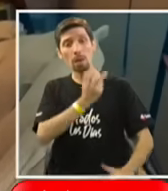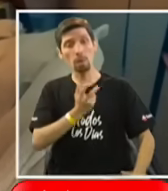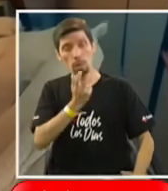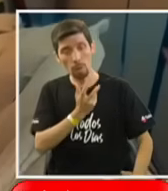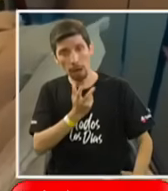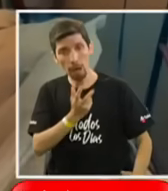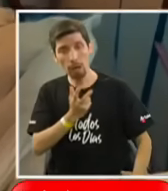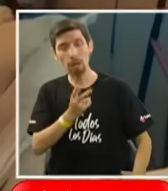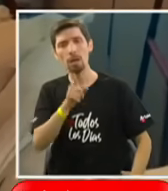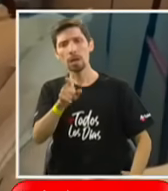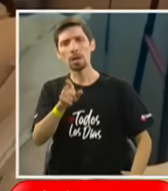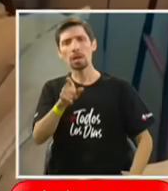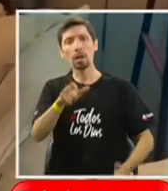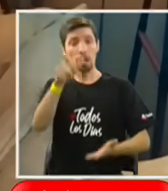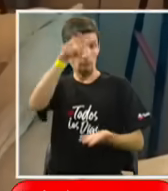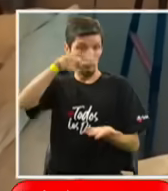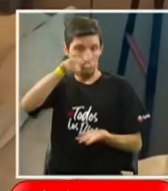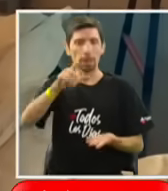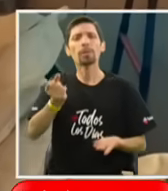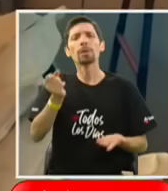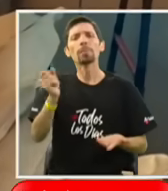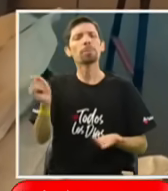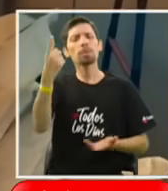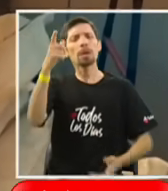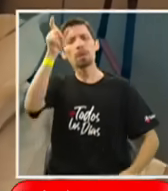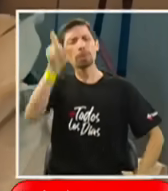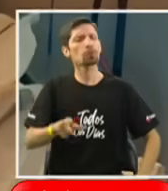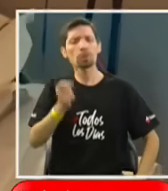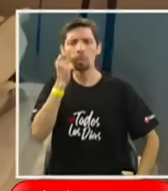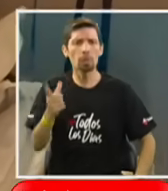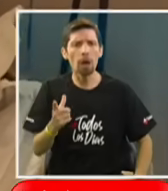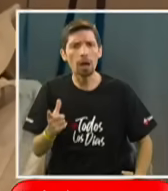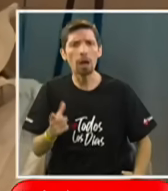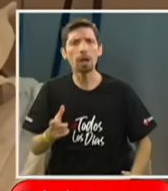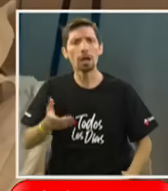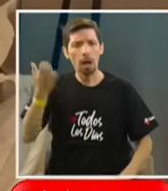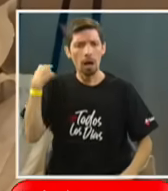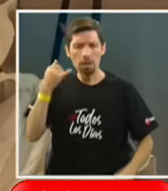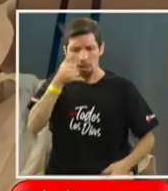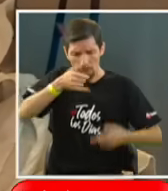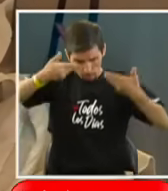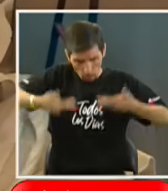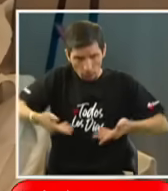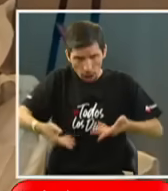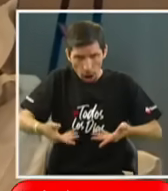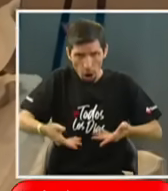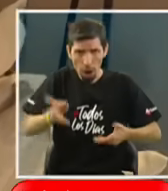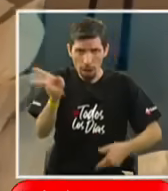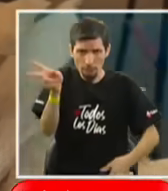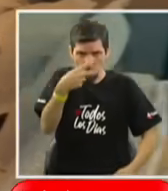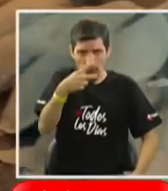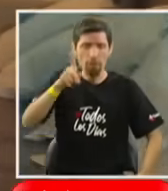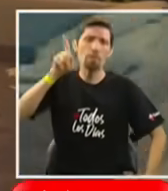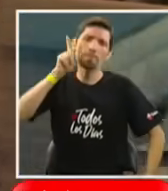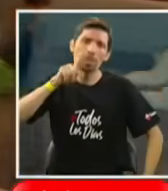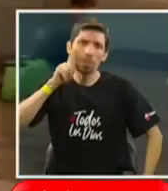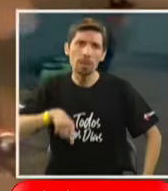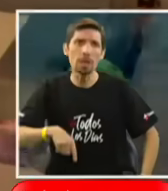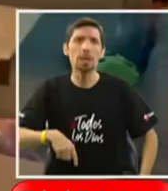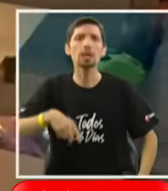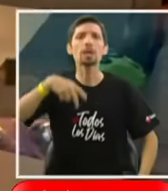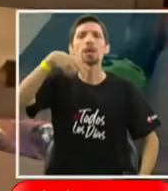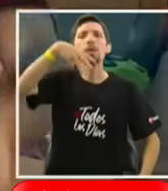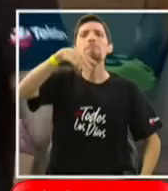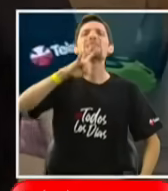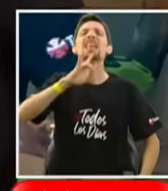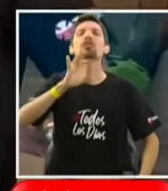Por ejemplo, ¿cuál es la primera persona en tiempo presente del verbo mentir? Miento.